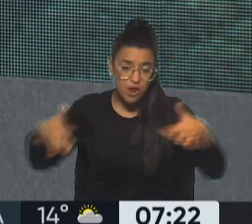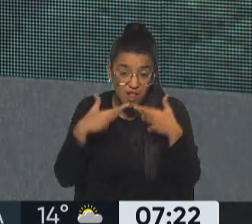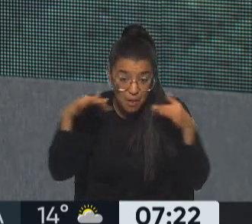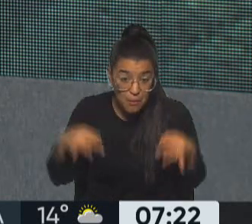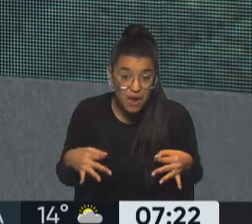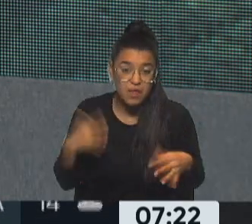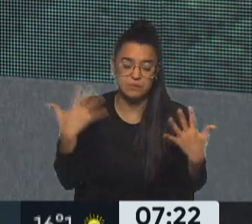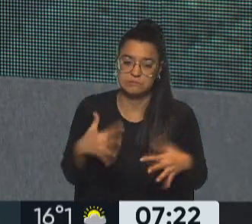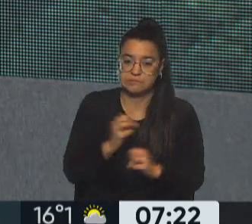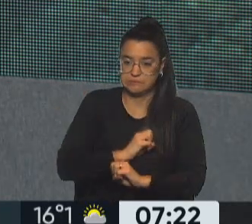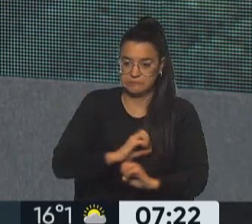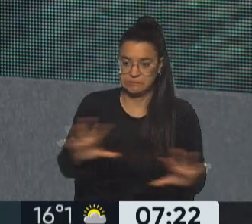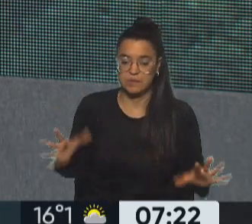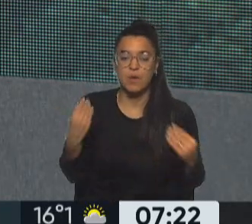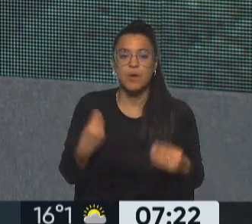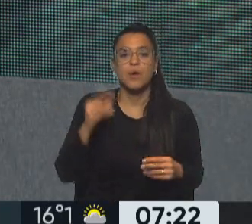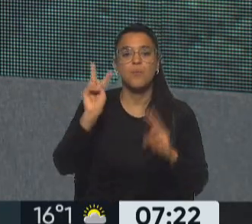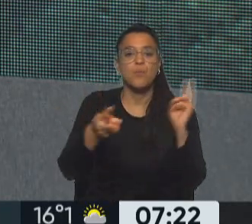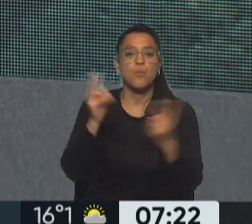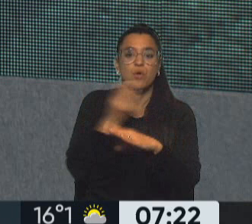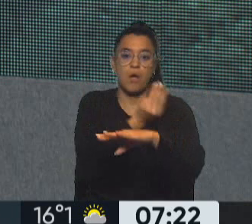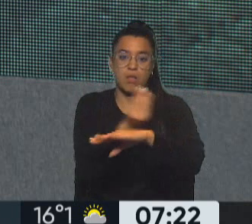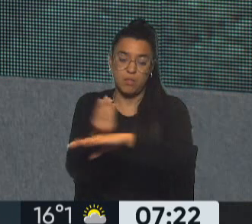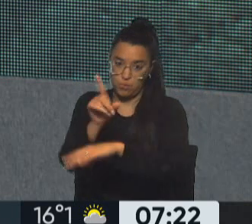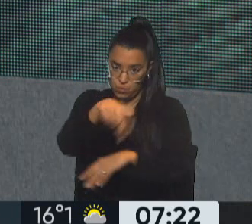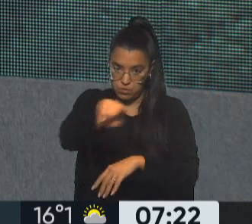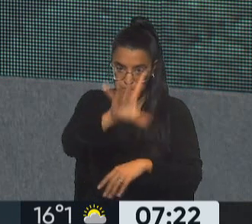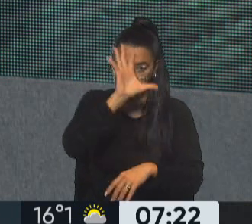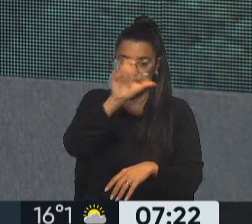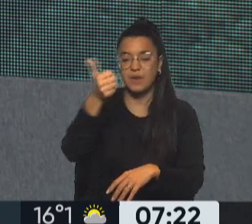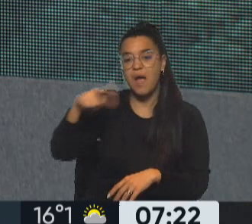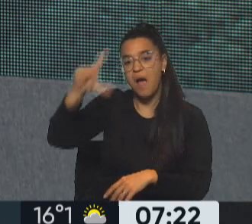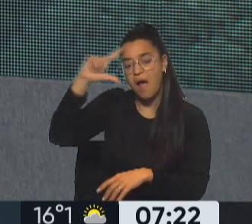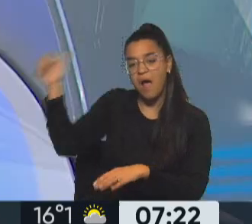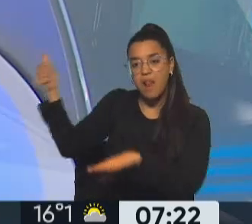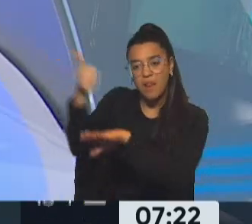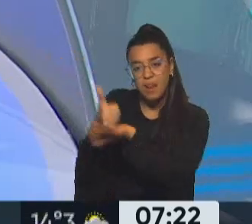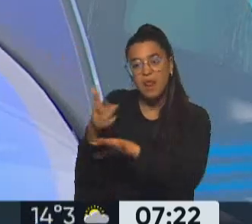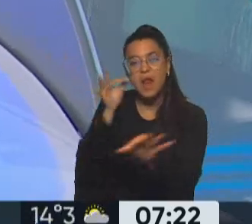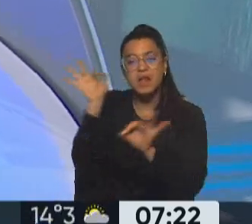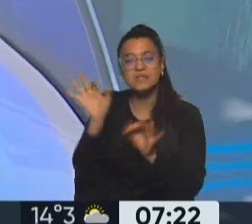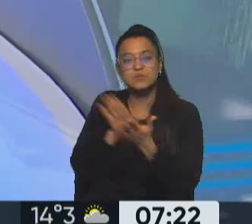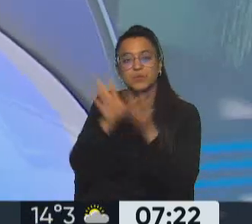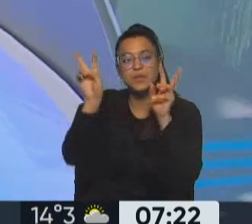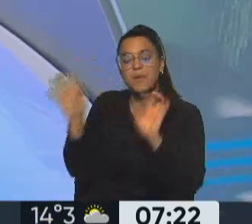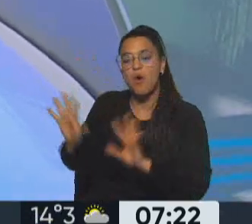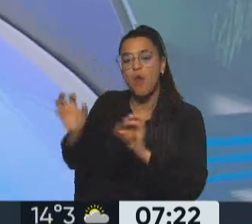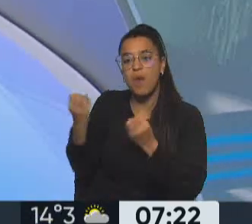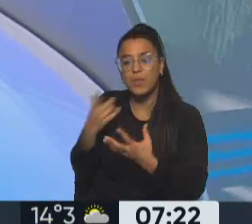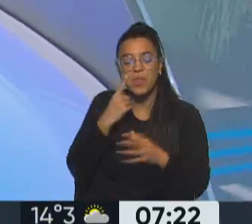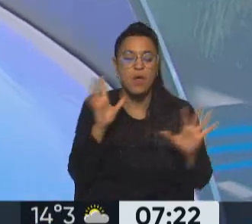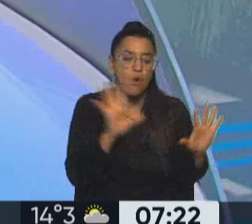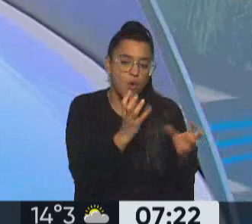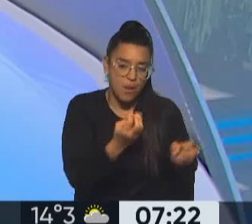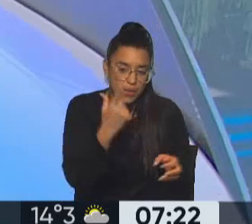realmente es trágica porque cobró la vida de candidatos, ustedes lo recuerdan. Con Ale Loucau ya analizamos el tema. ¿Qué tal, Ale? ¿Qué tal? Buenos días. Sí, tenemos